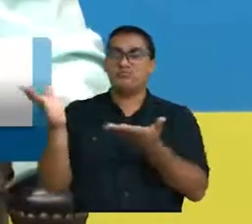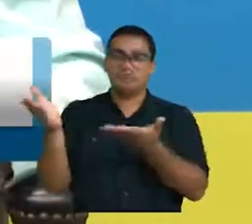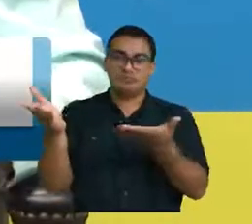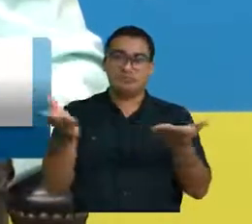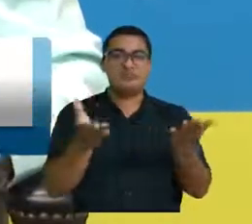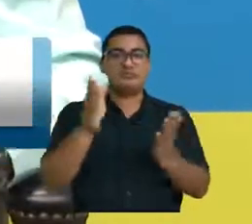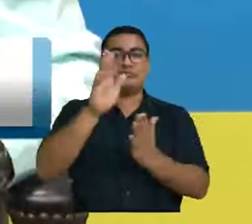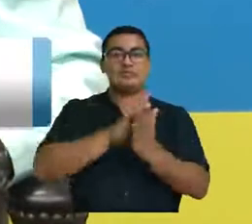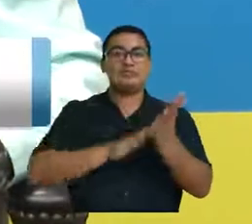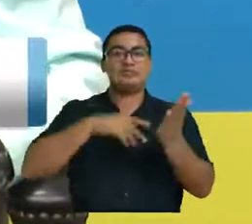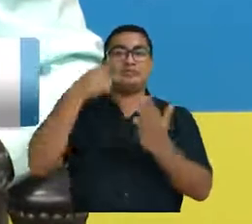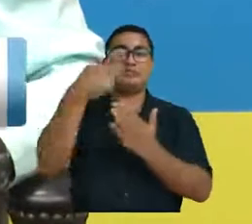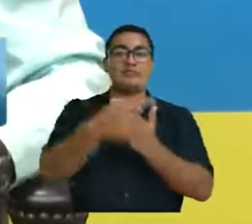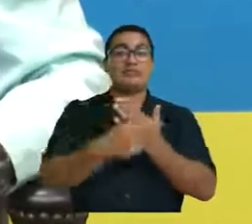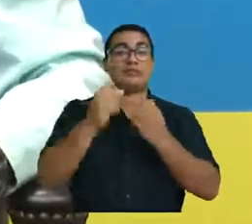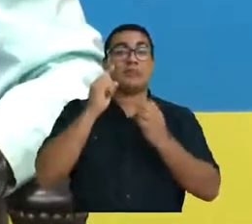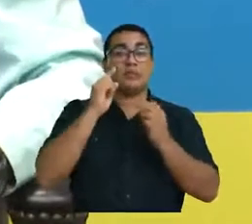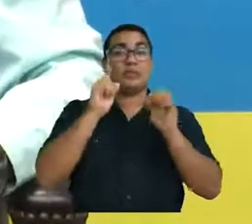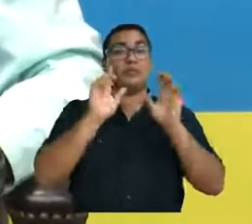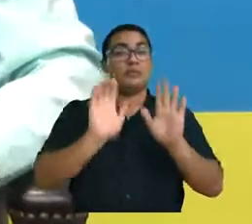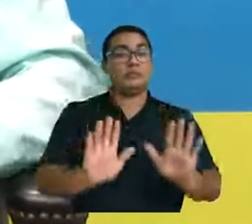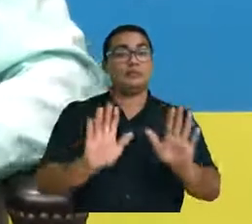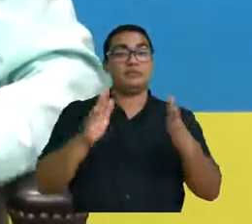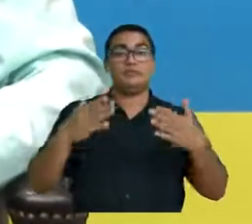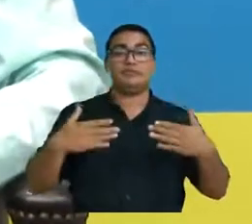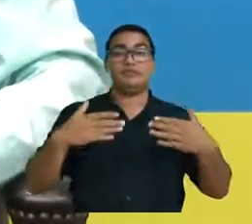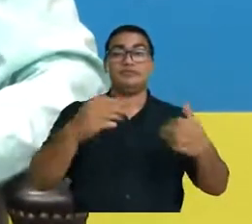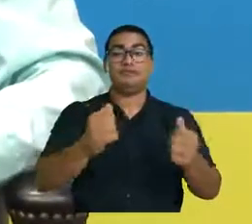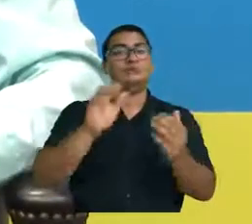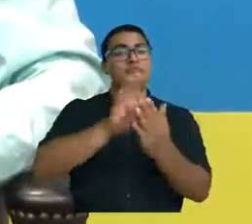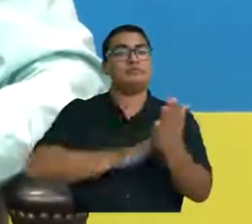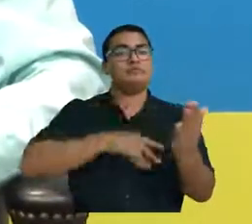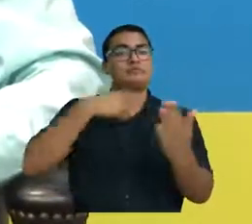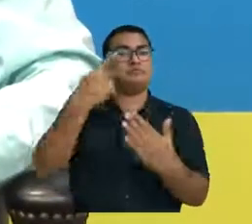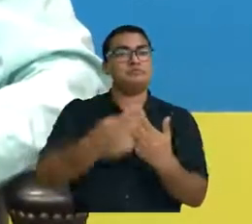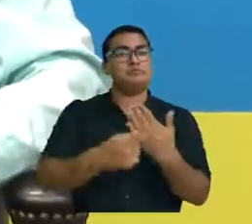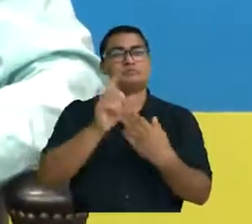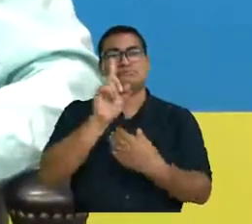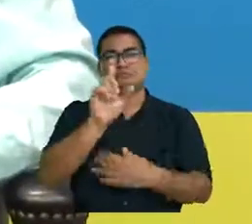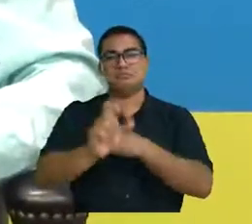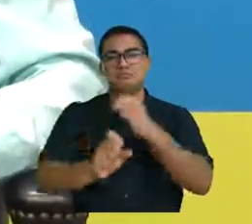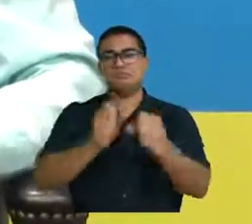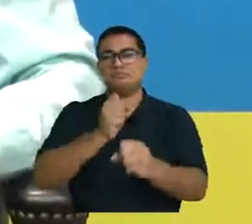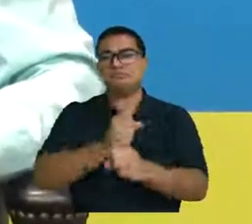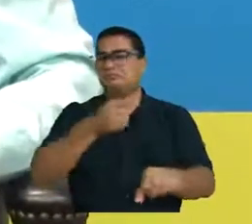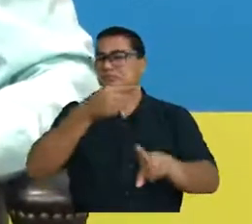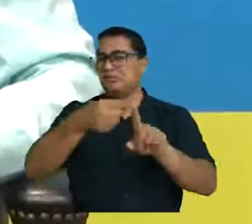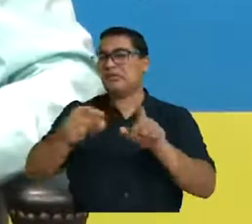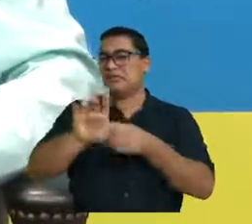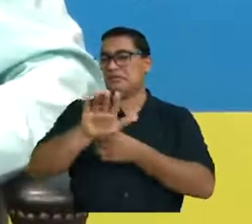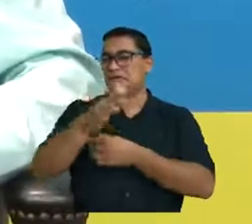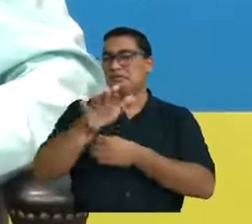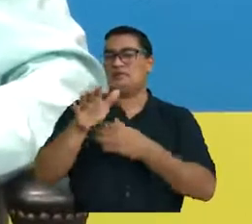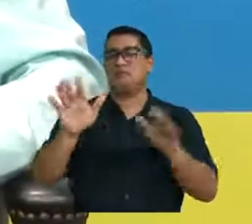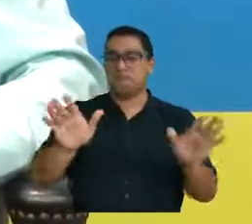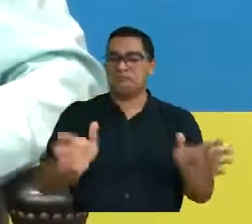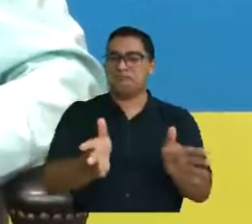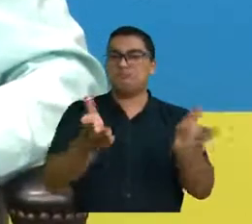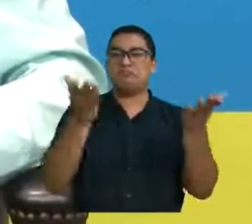un programa más de Prevenir es Salud, un programa que tenemos ya un año y medio, más de un año y medio, de estar